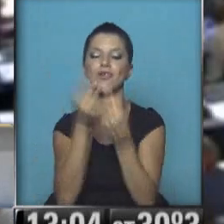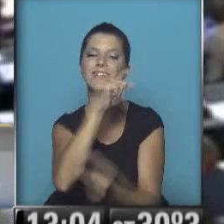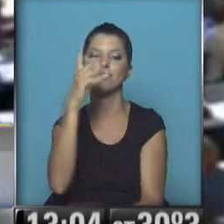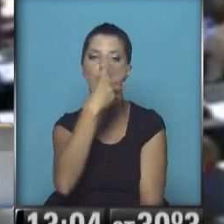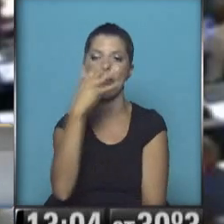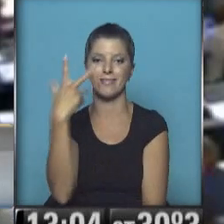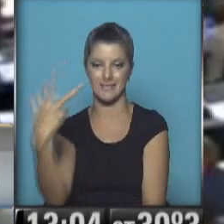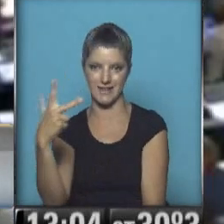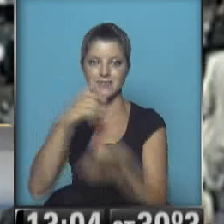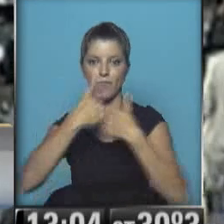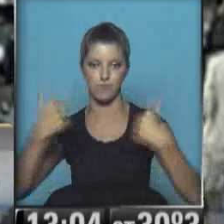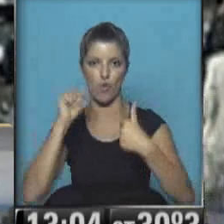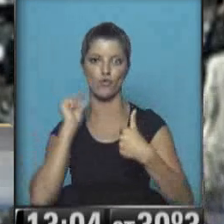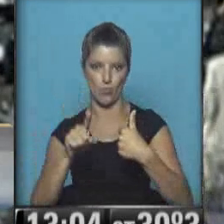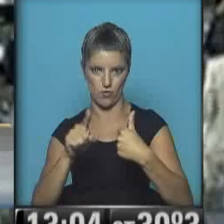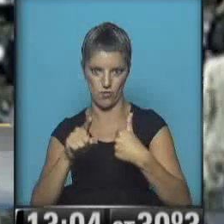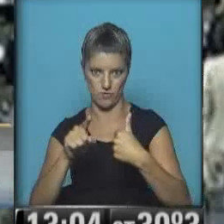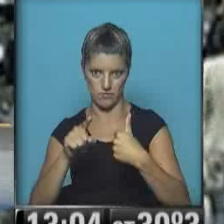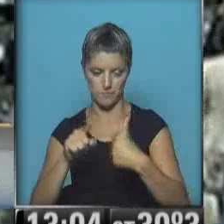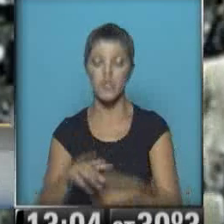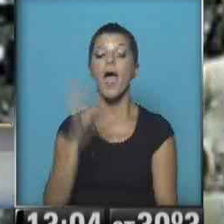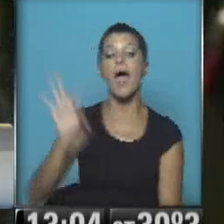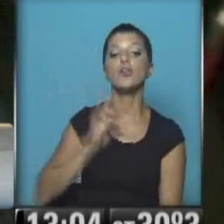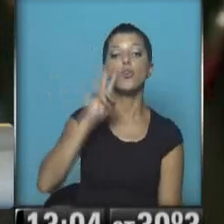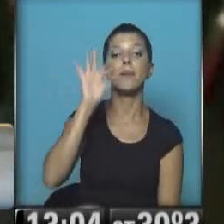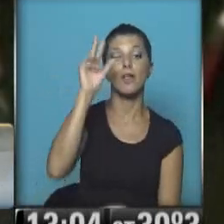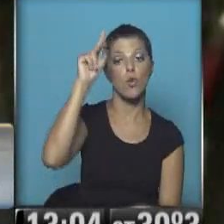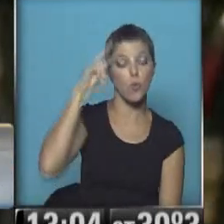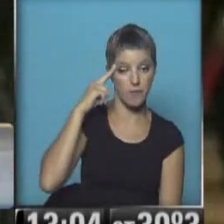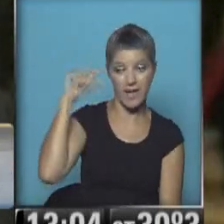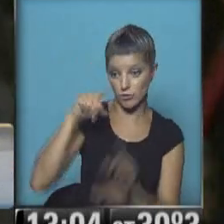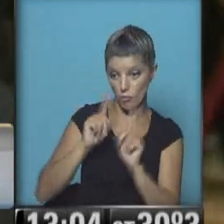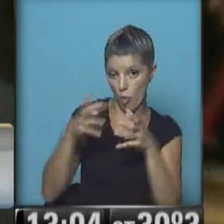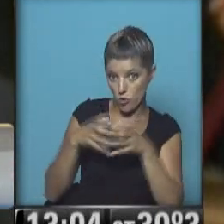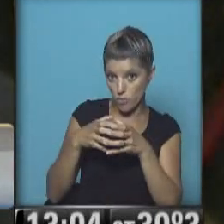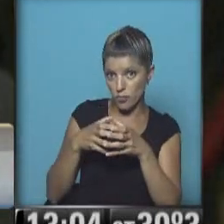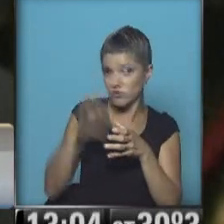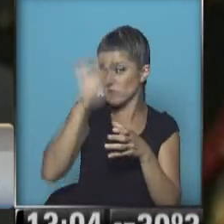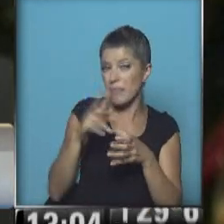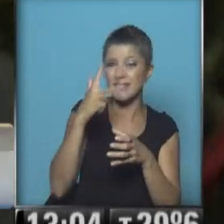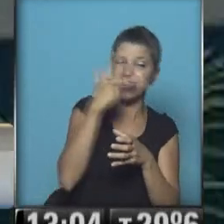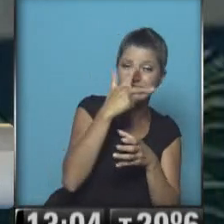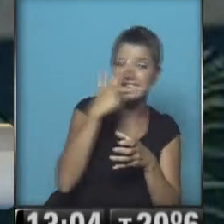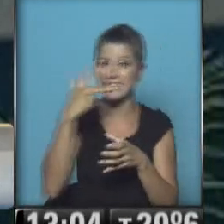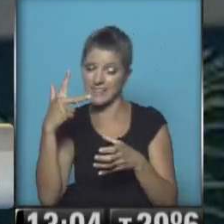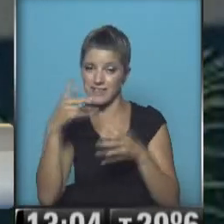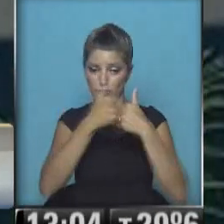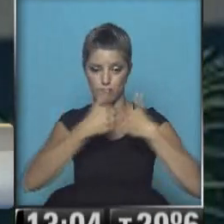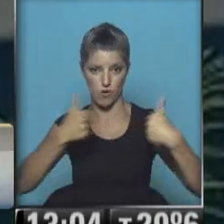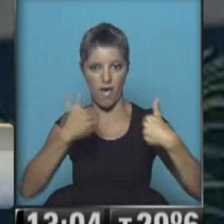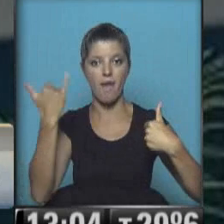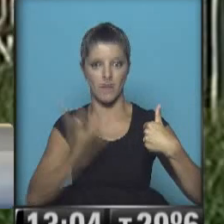143 escaños. En 2009, los no inscriptos habían sumado apenas 33